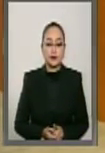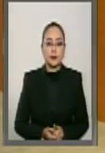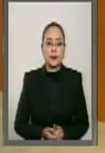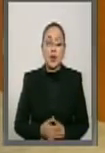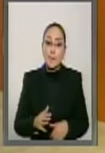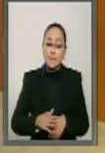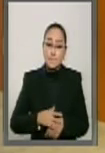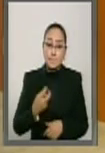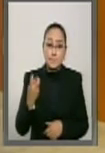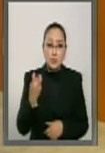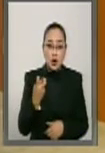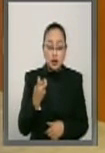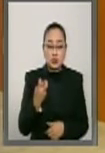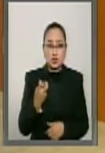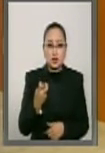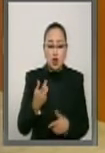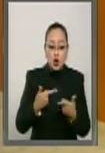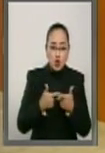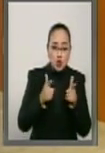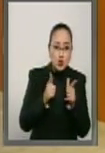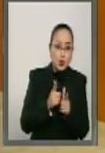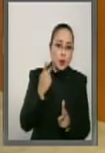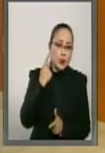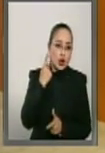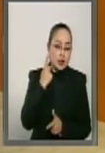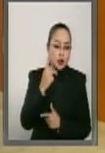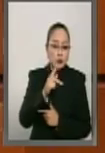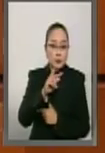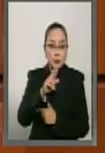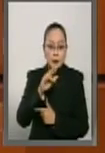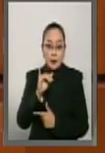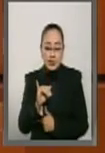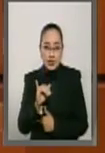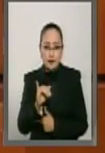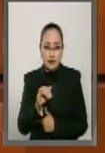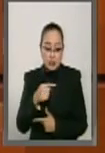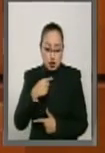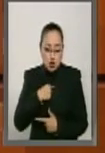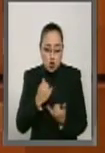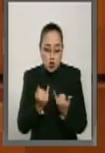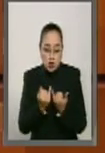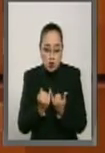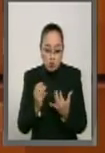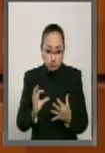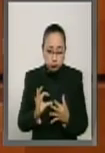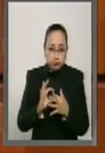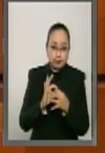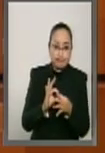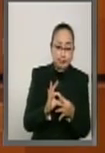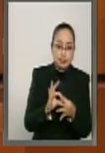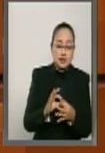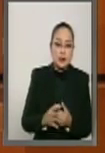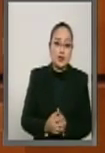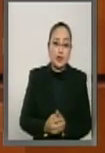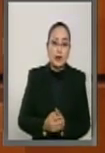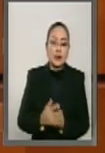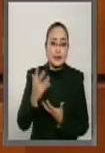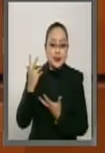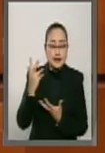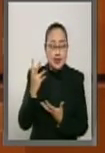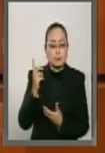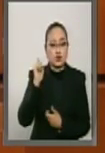Por ello, el grupo parlamentario del PRI y un servidor en particular